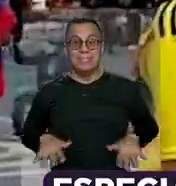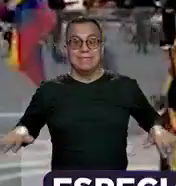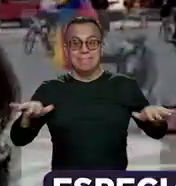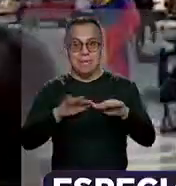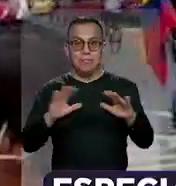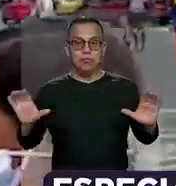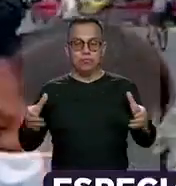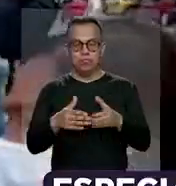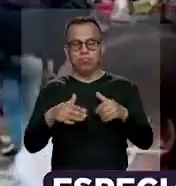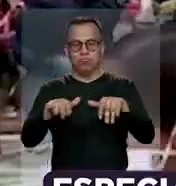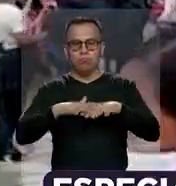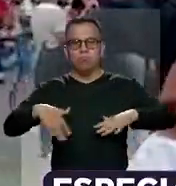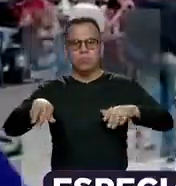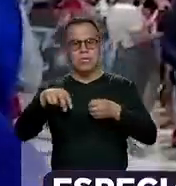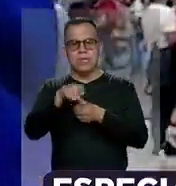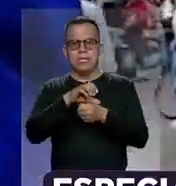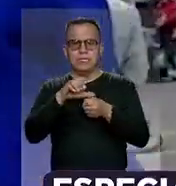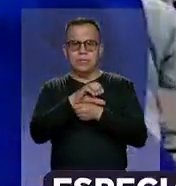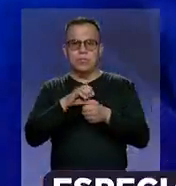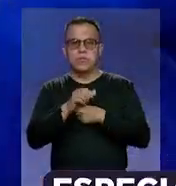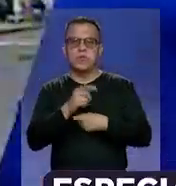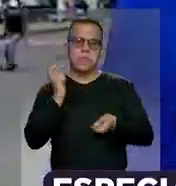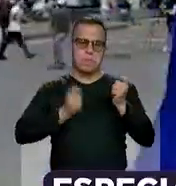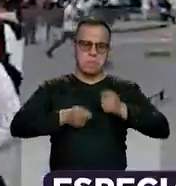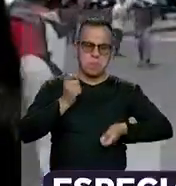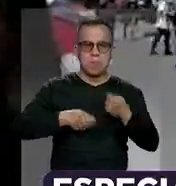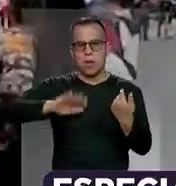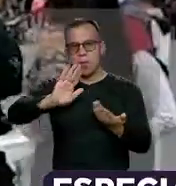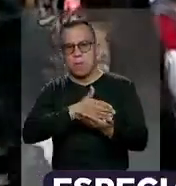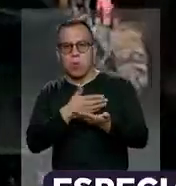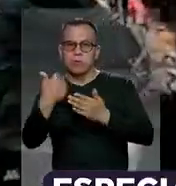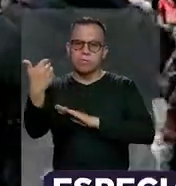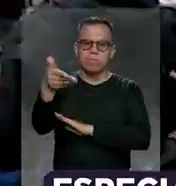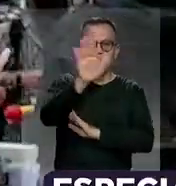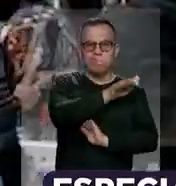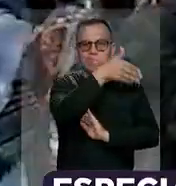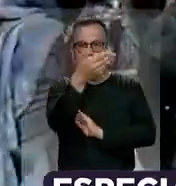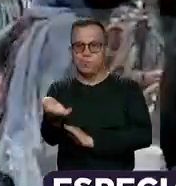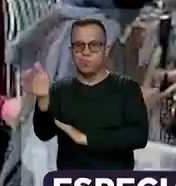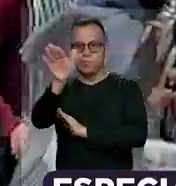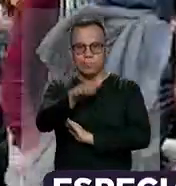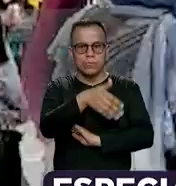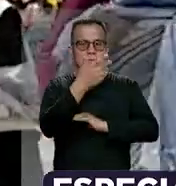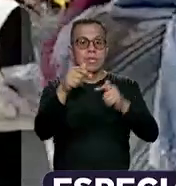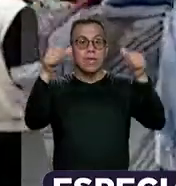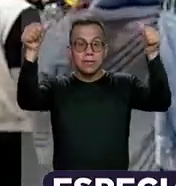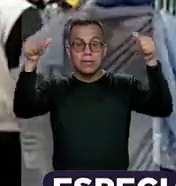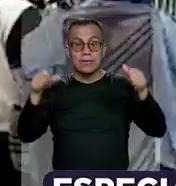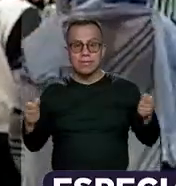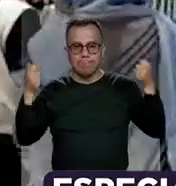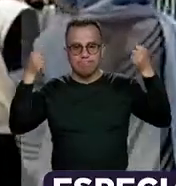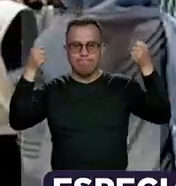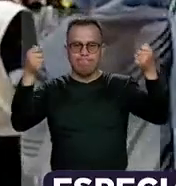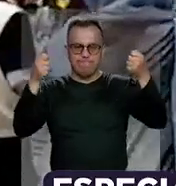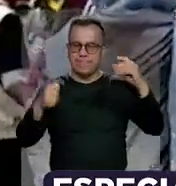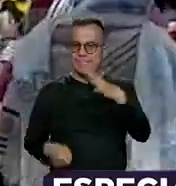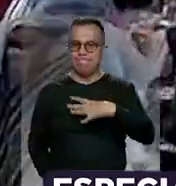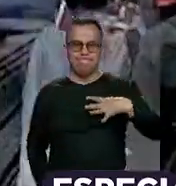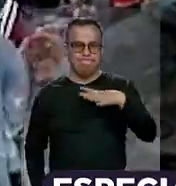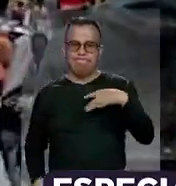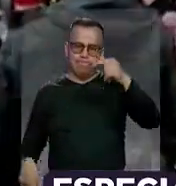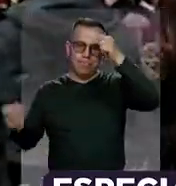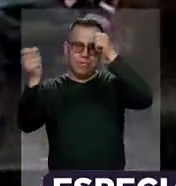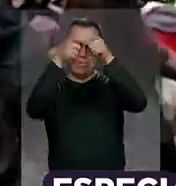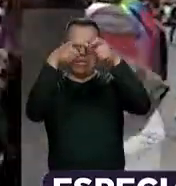la ciudad, con redoblantes, con música, con banderas, con pancartas, expresan su inconformismo con el gobierno